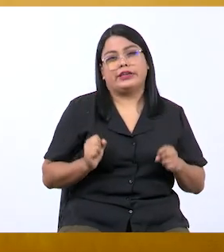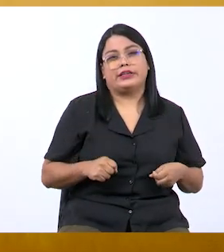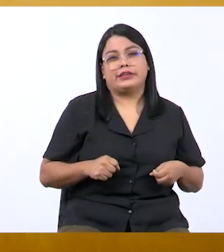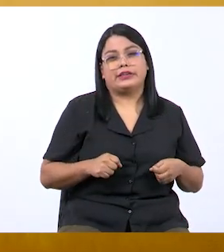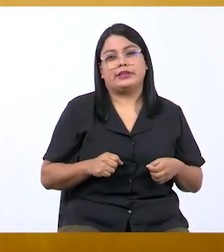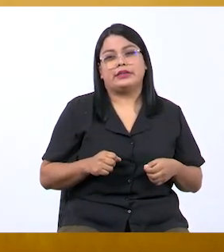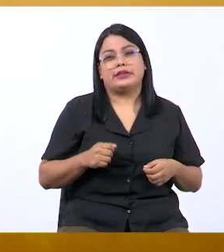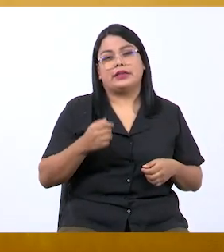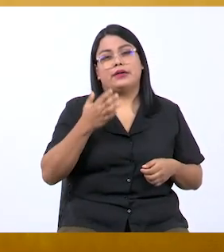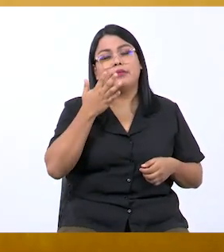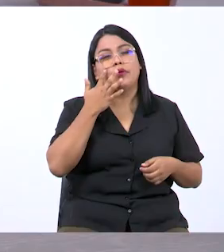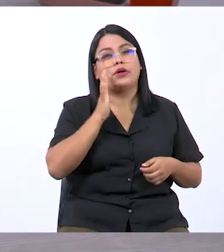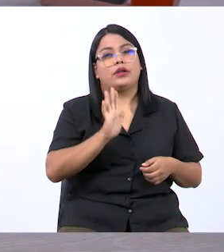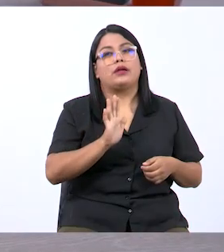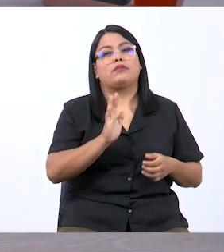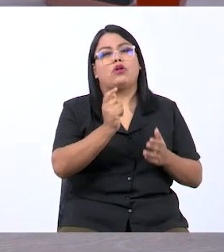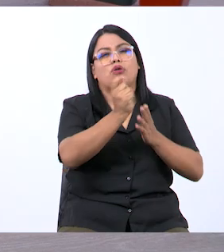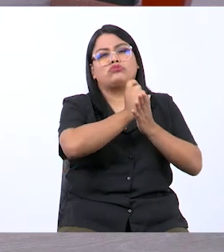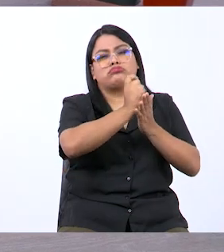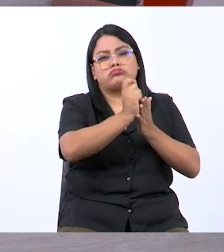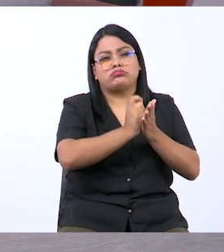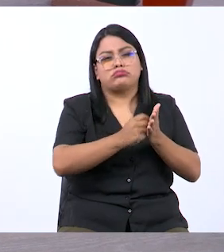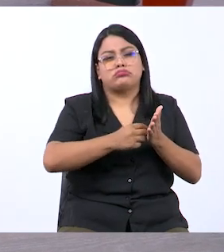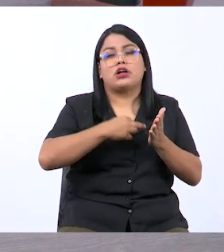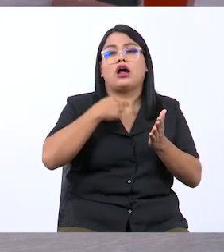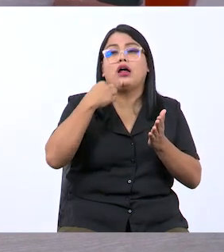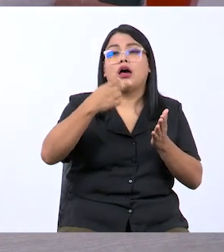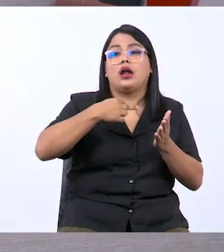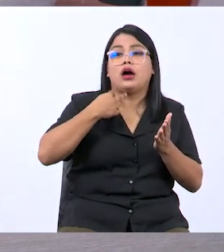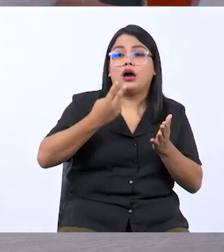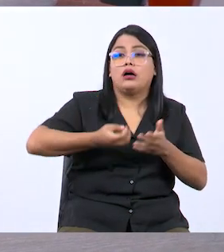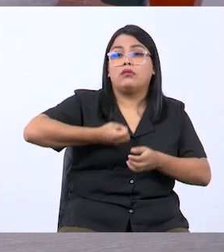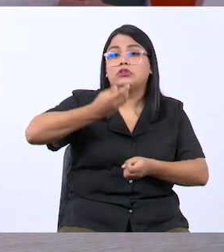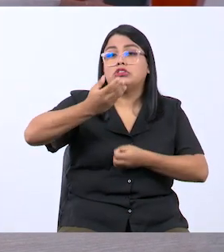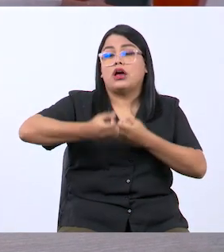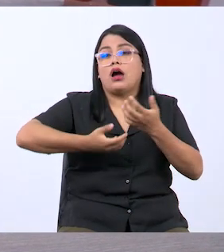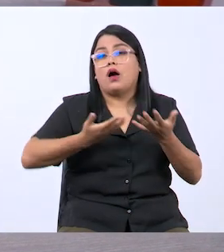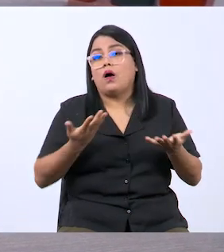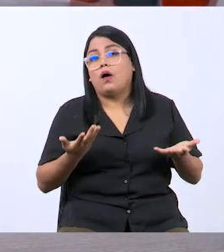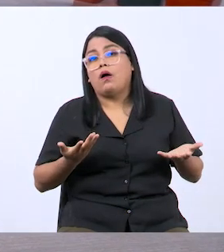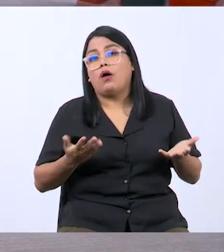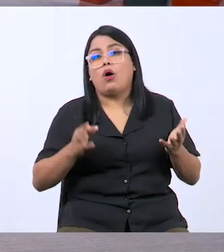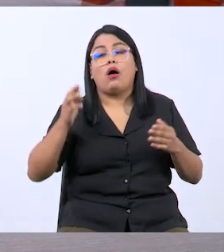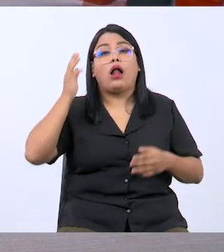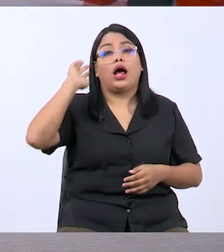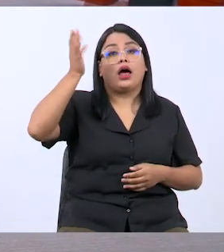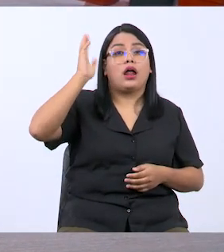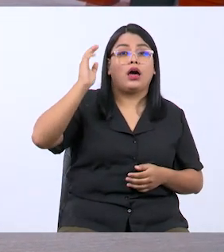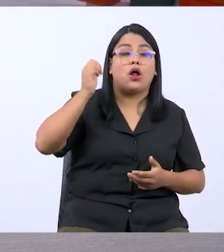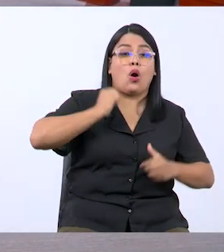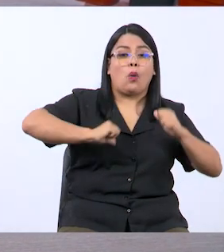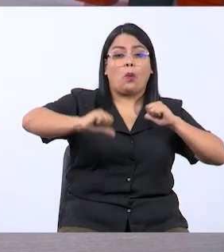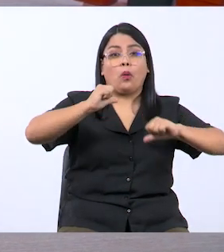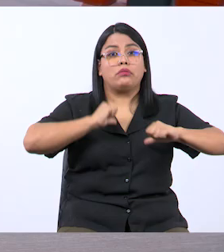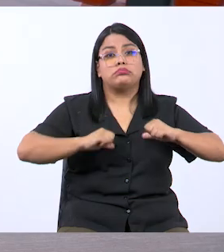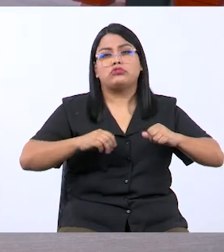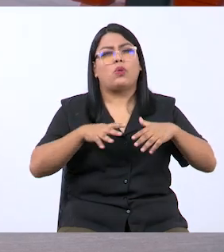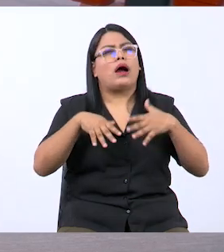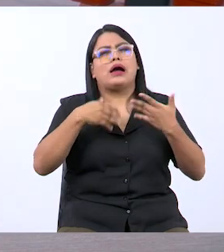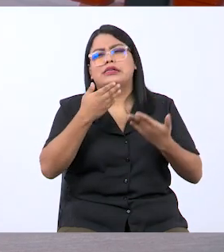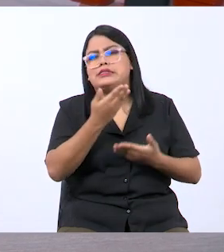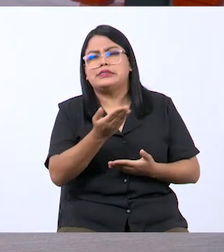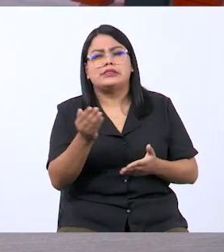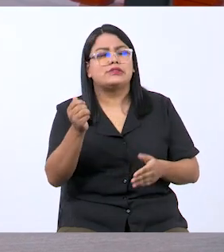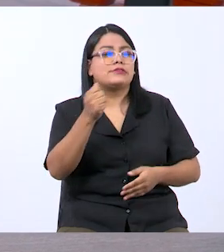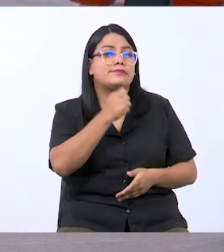ya sea en la oralidad, en la escritura, en la expresión oral o en una presentación teatral o